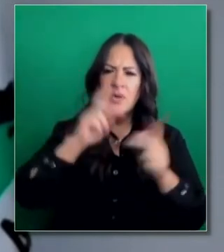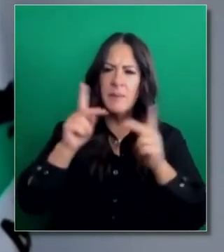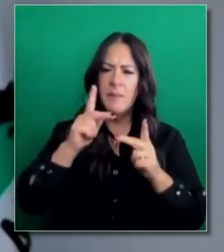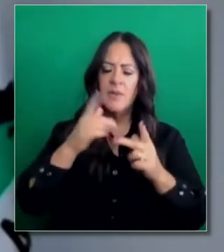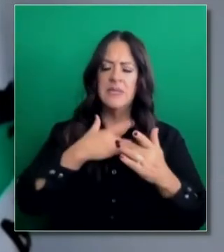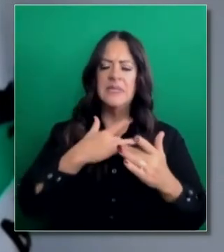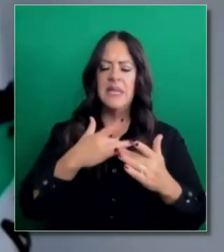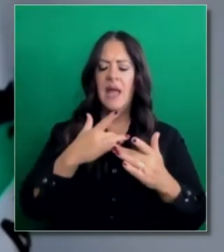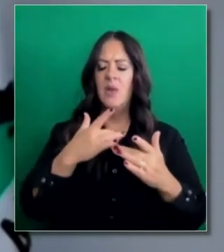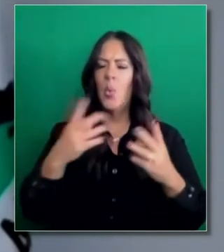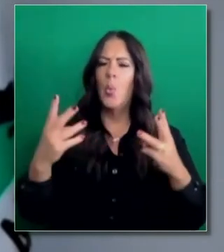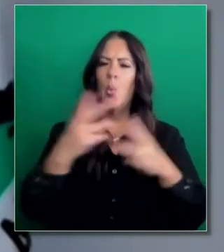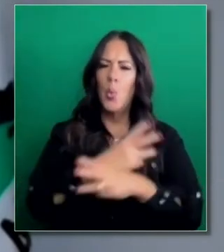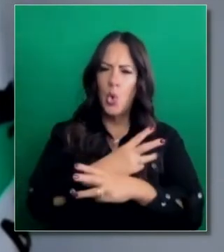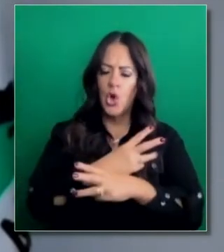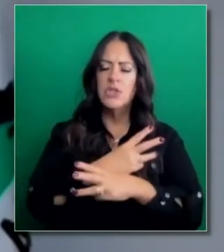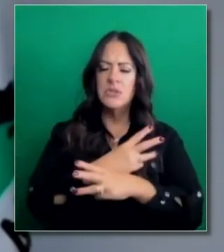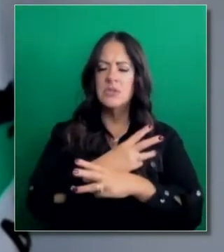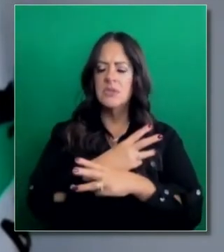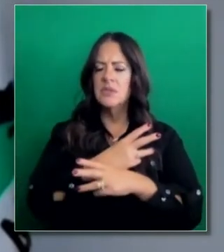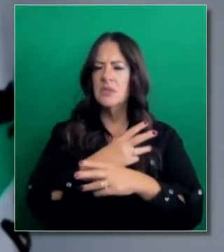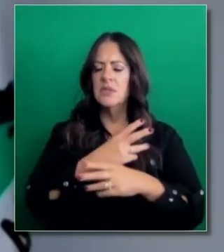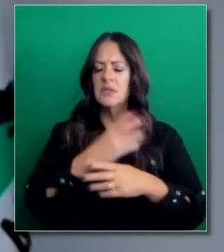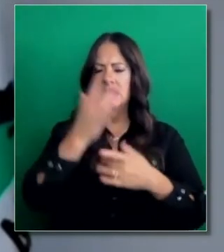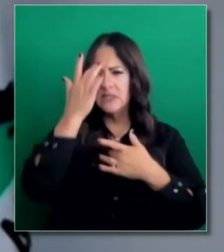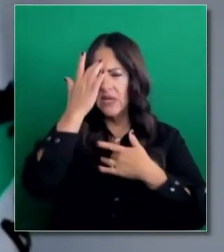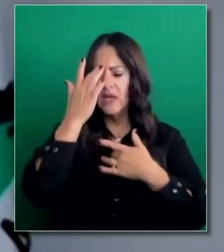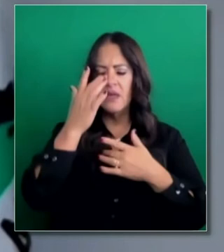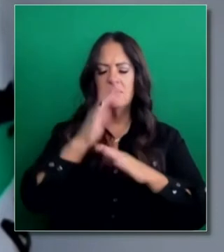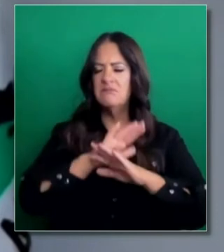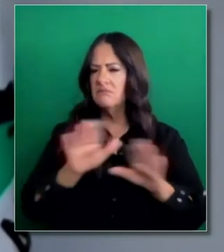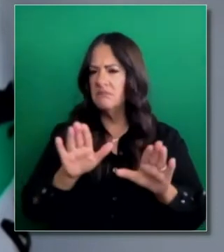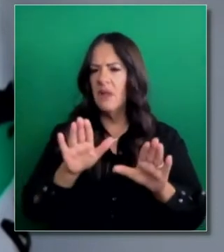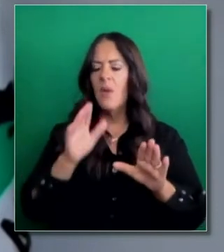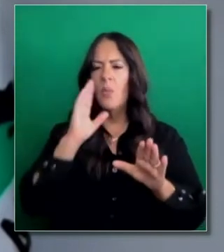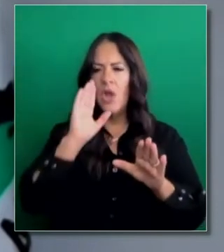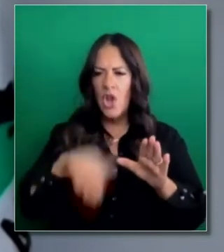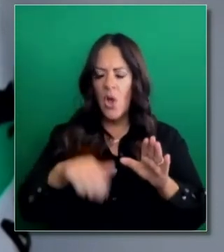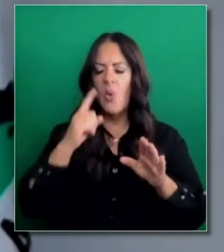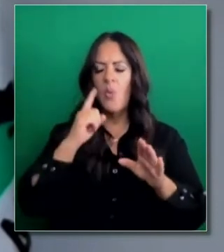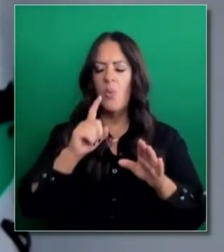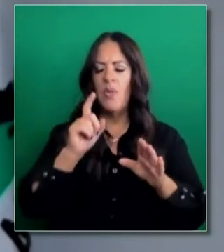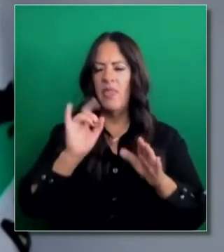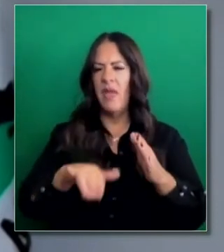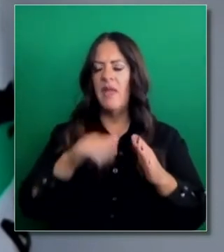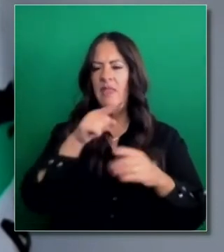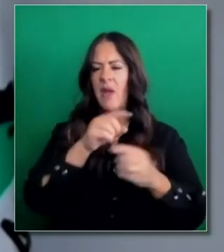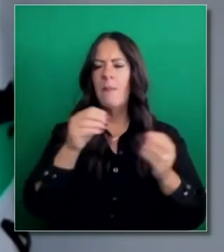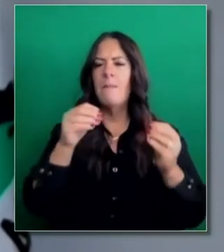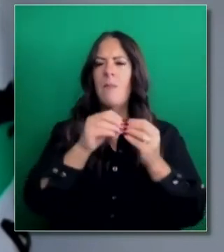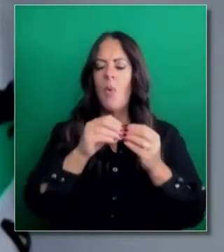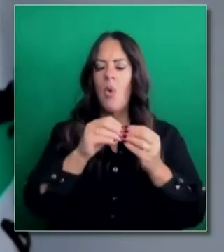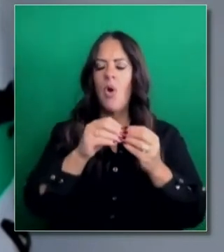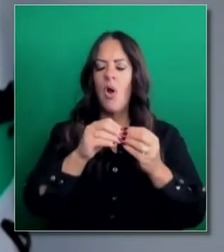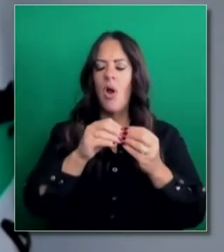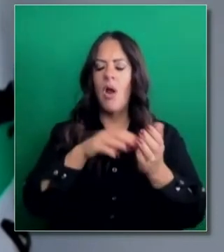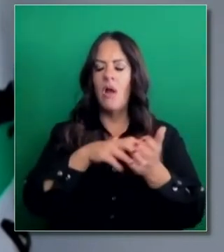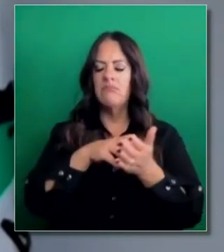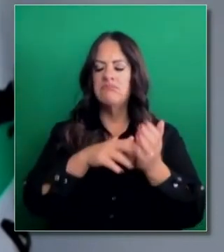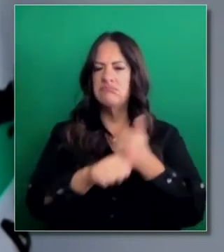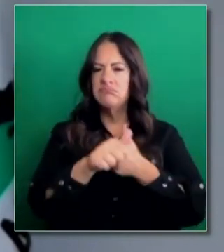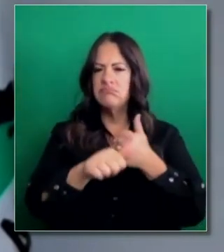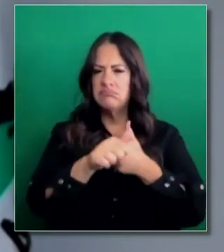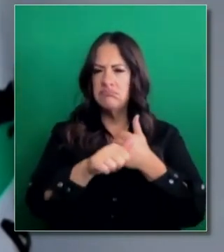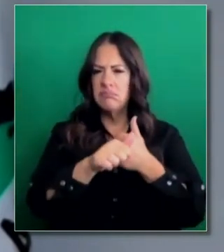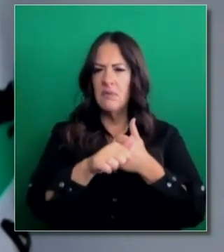algunos de los peores riesgos entonces queremos estar concentrados y enfocados en aquellos en la